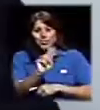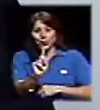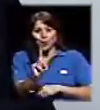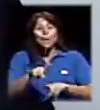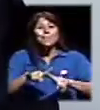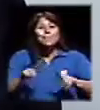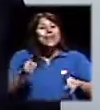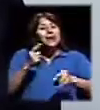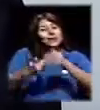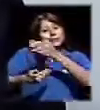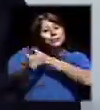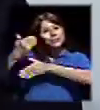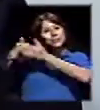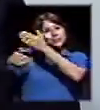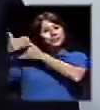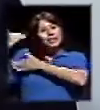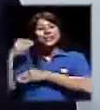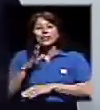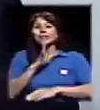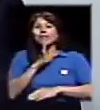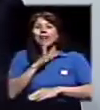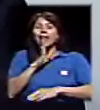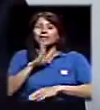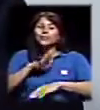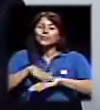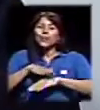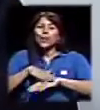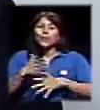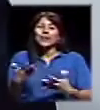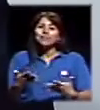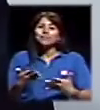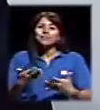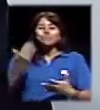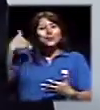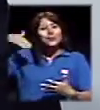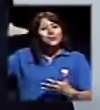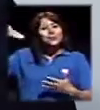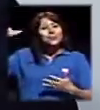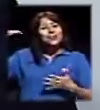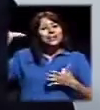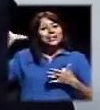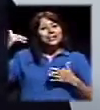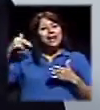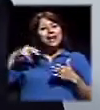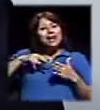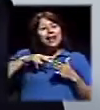pero estamos hablando de esa Villa Nueva